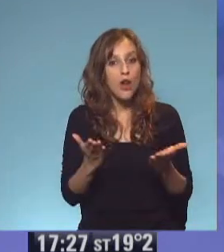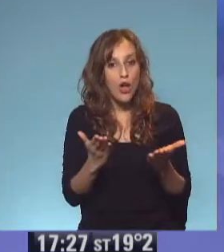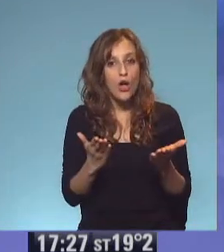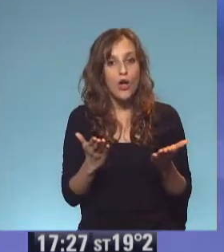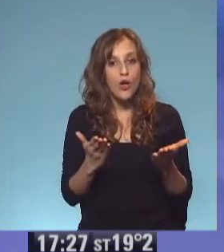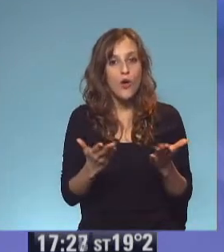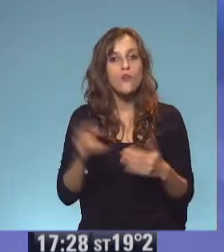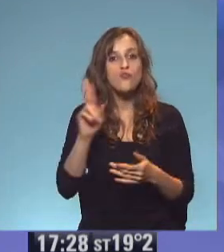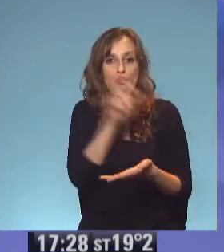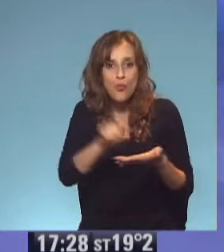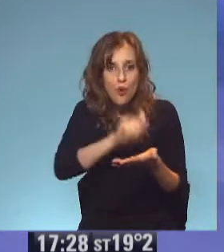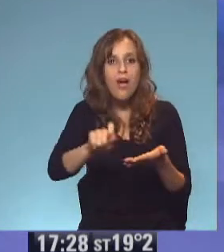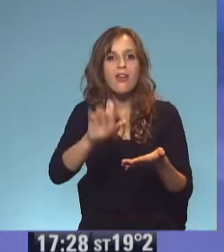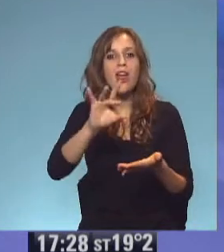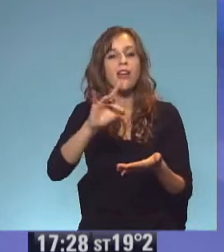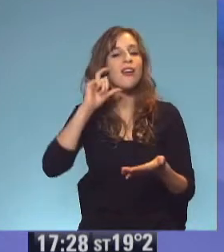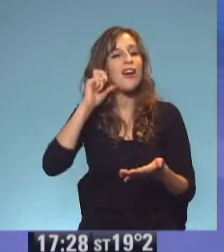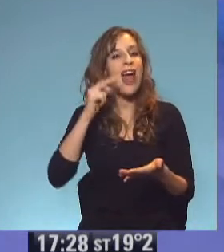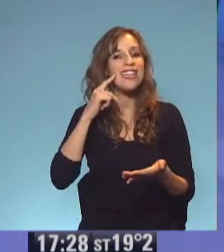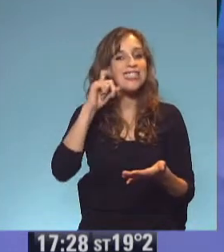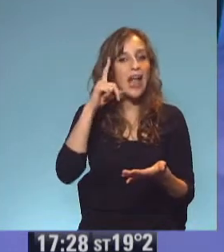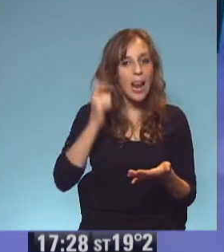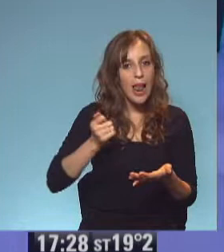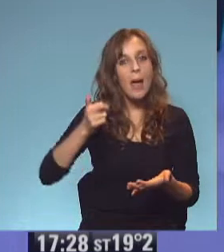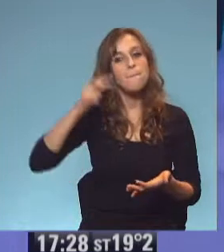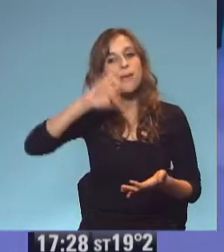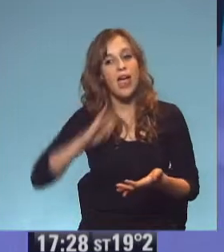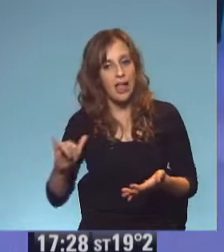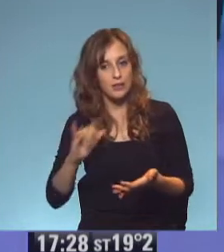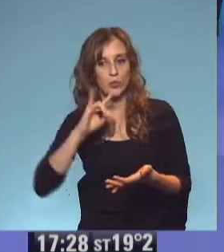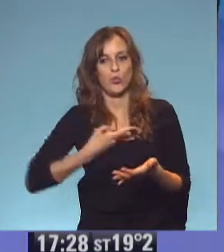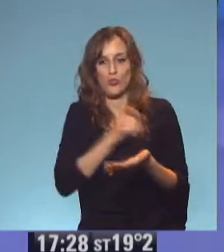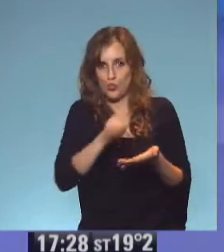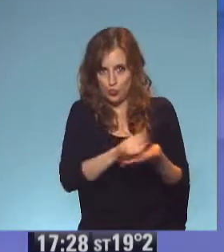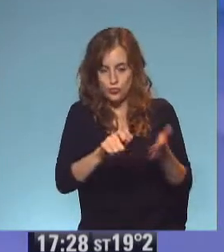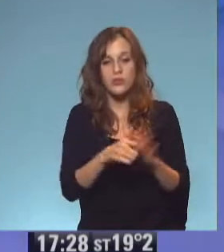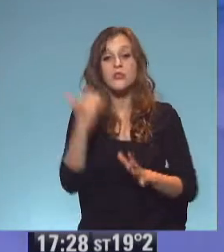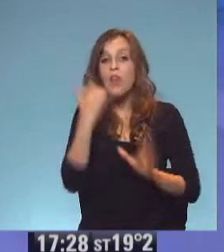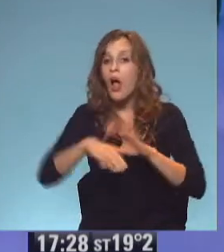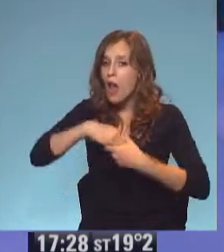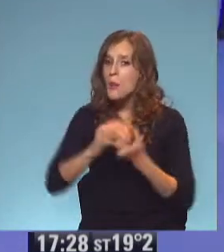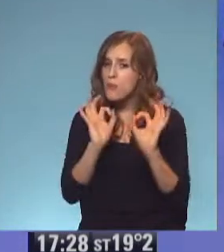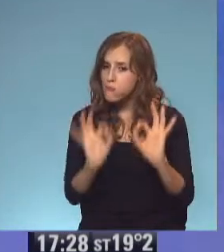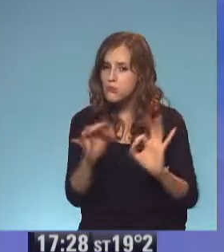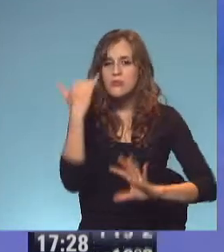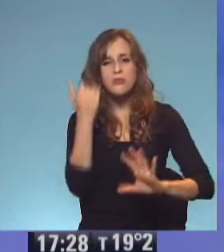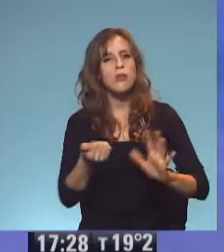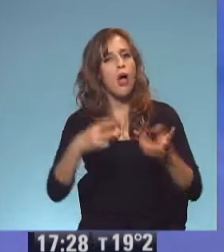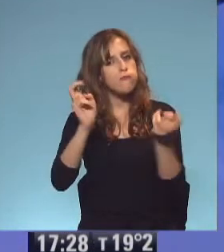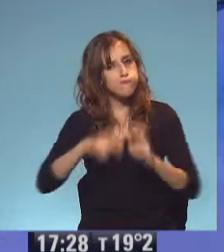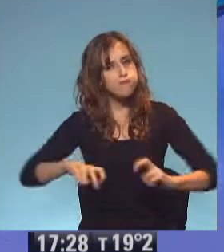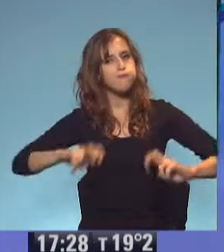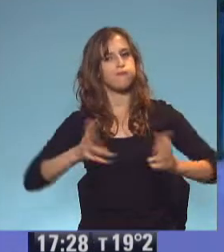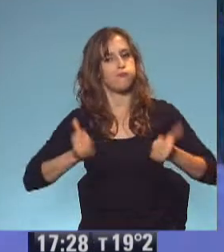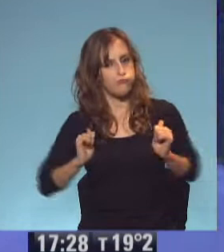¿Están preparados ahí en casa? ¿Ya agarraron algo para comer? ¿Ya se lavaron las manos? ¿Se pusieron cómodos así como nosotros